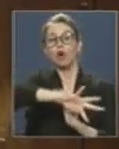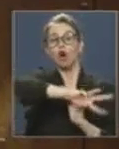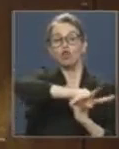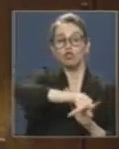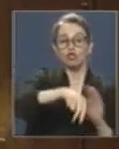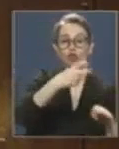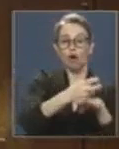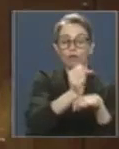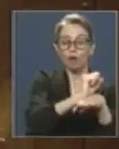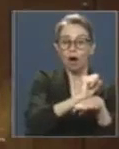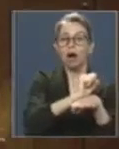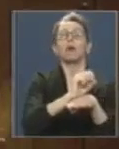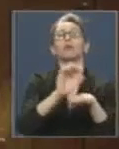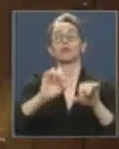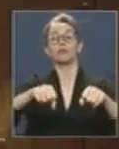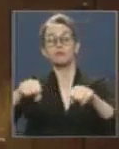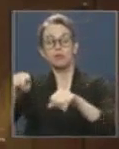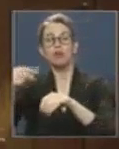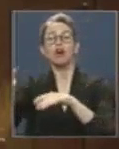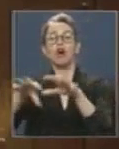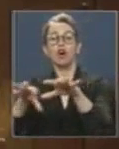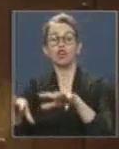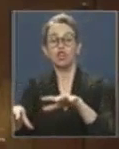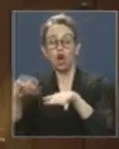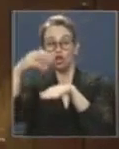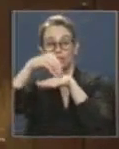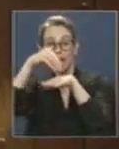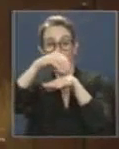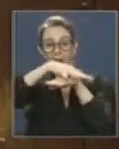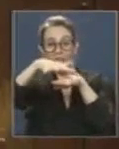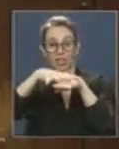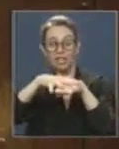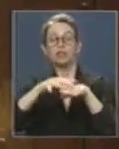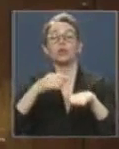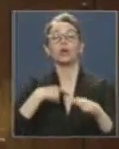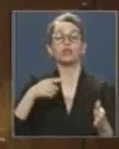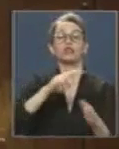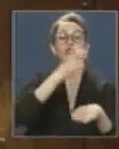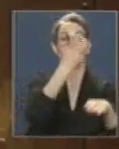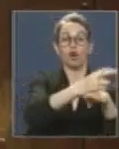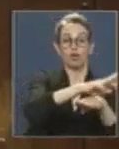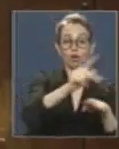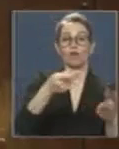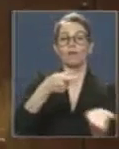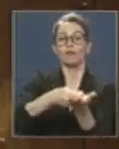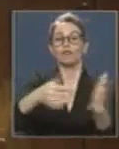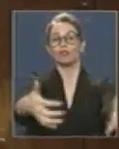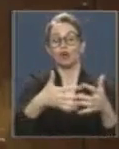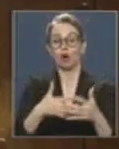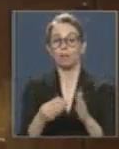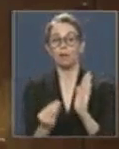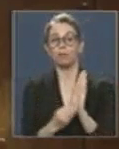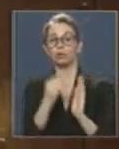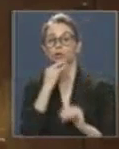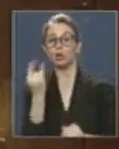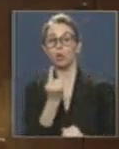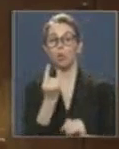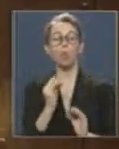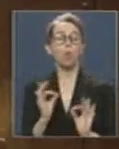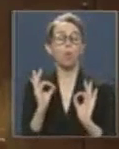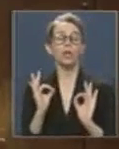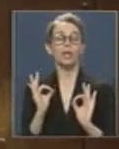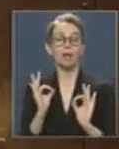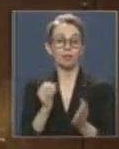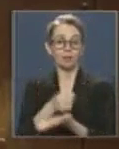vehículos motorizados o de los bienes que se encuentran al interior de estos, con urgencia clasificada como suma,